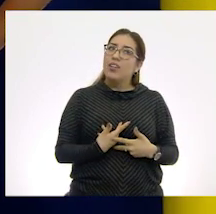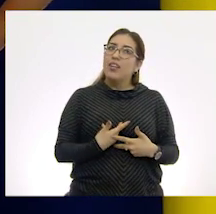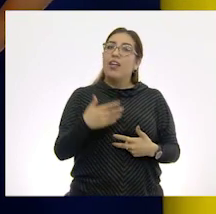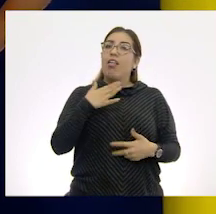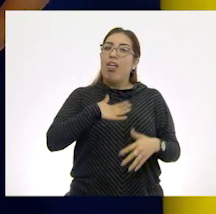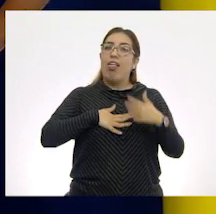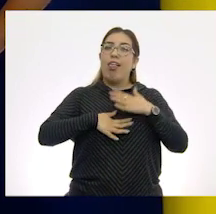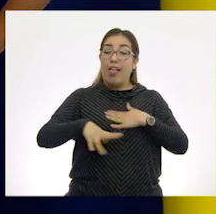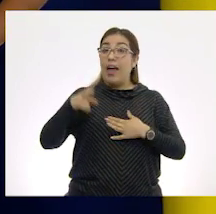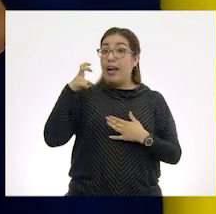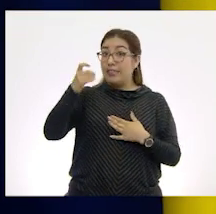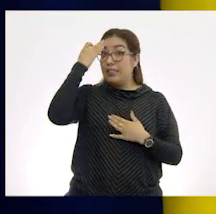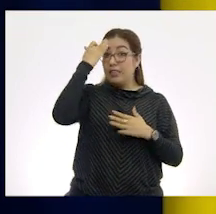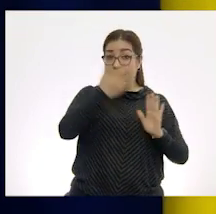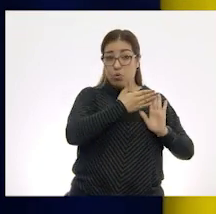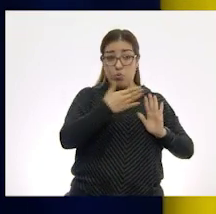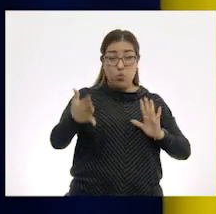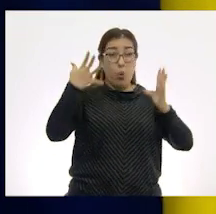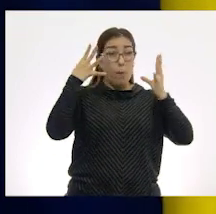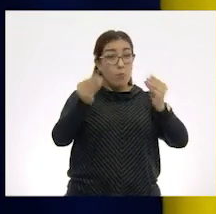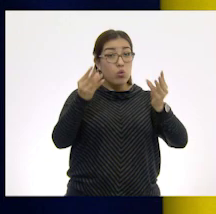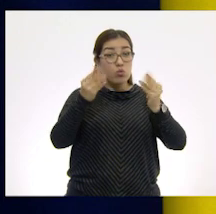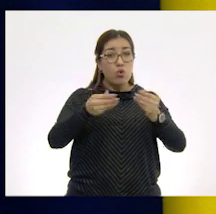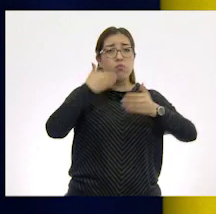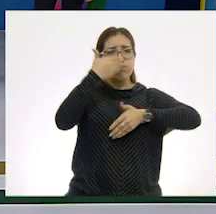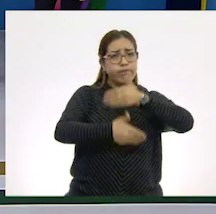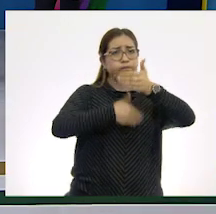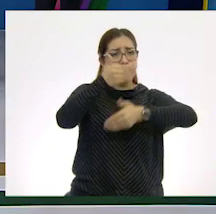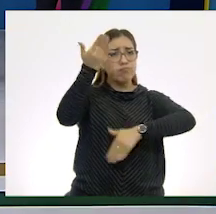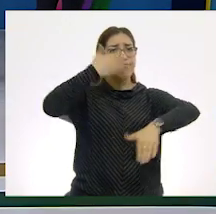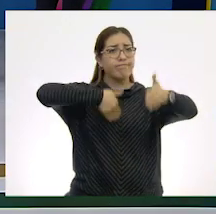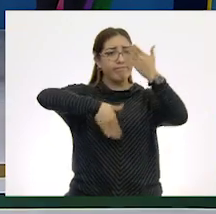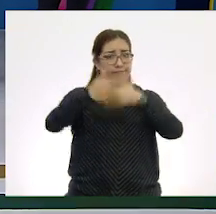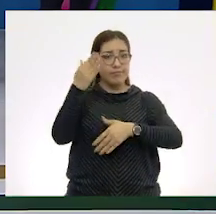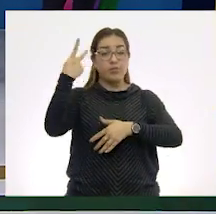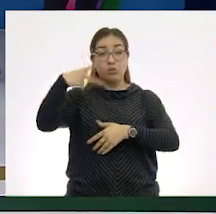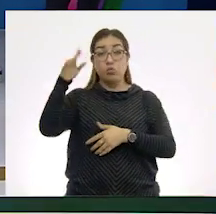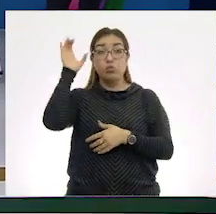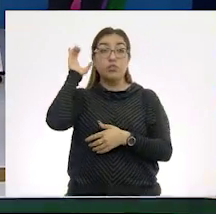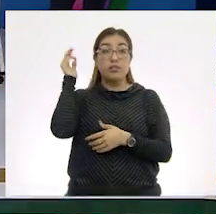Este periodo fue de muchísimos avances para la cultura china. Así es.